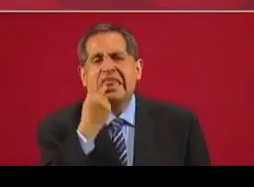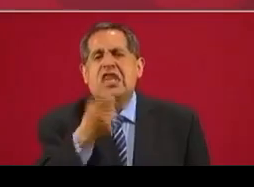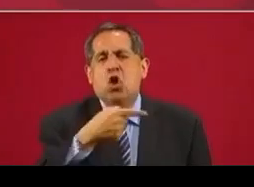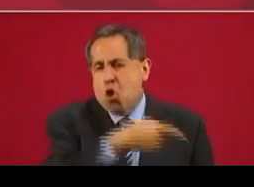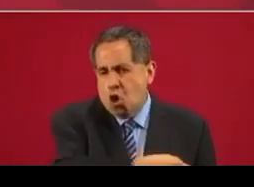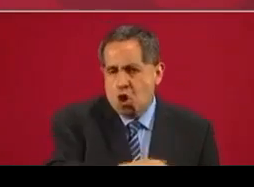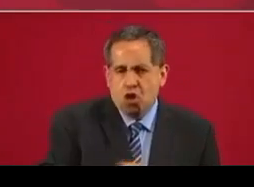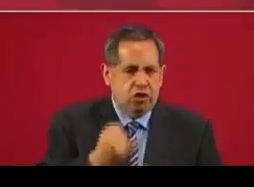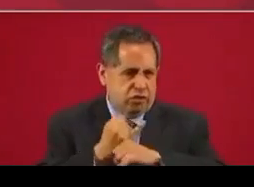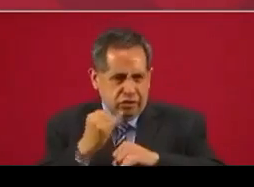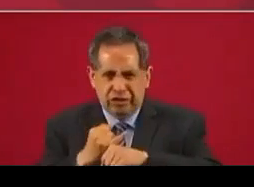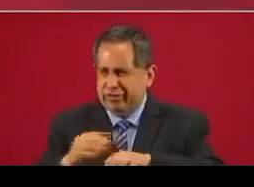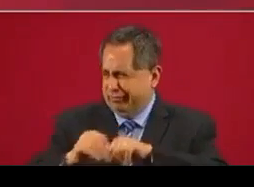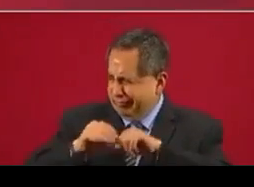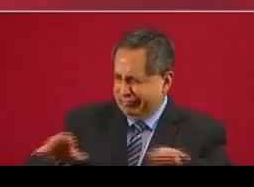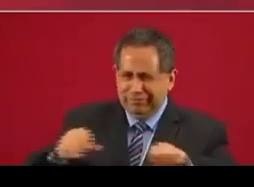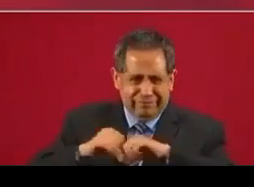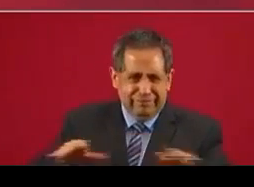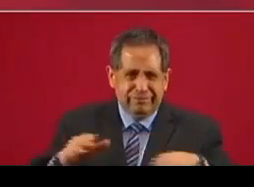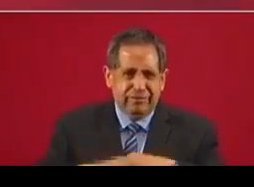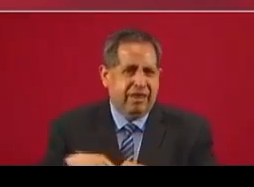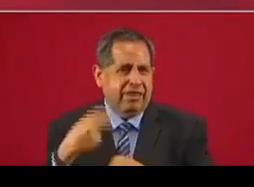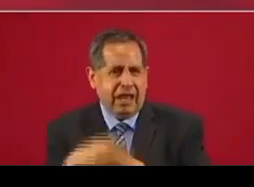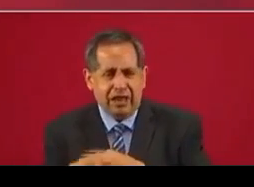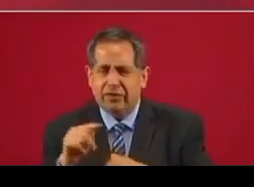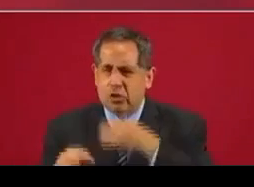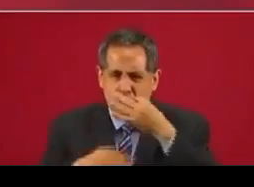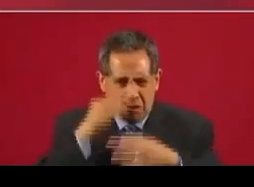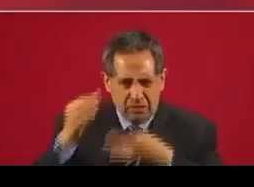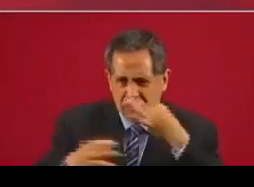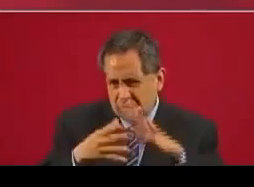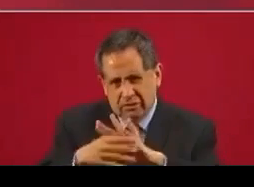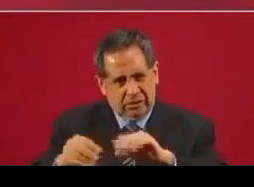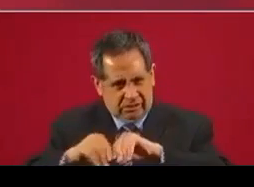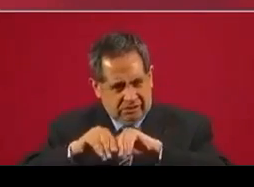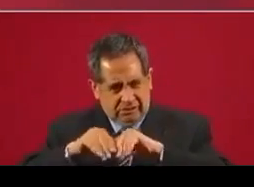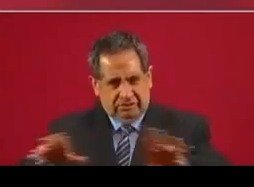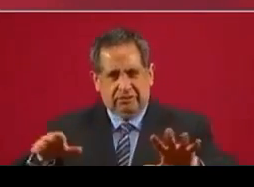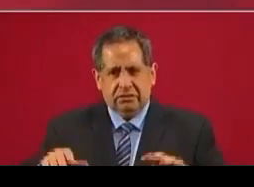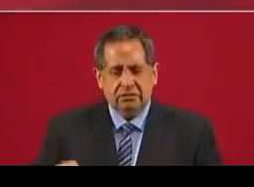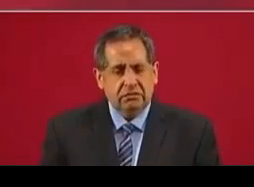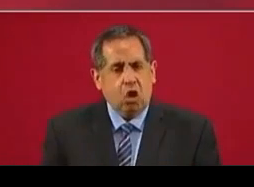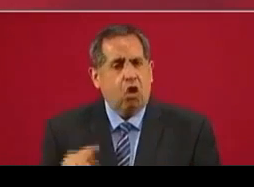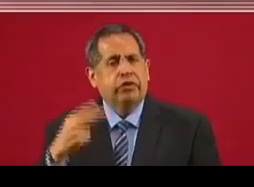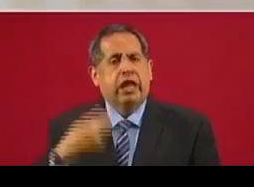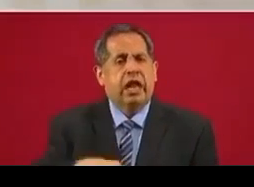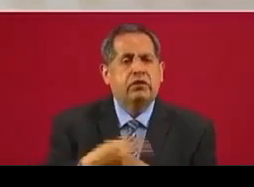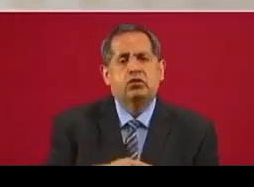en redes sociales en la televisión convencional